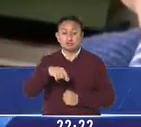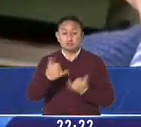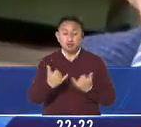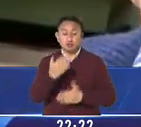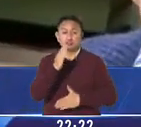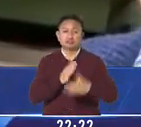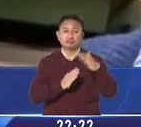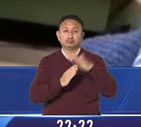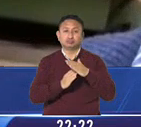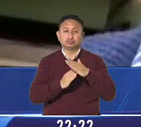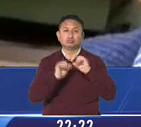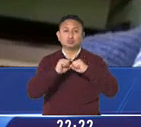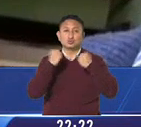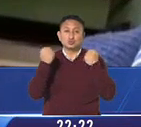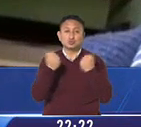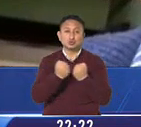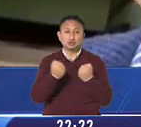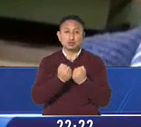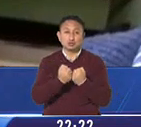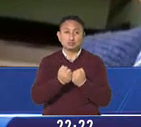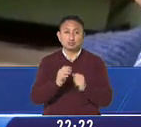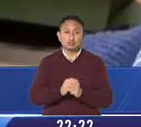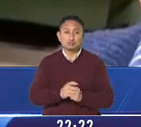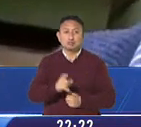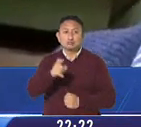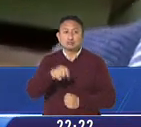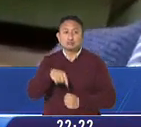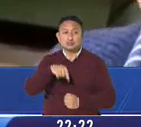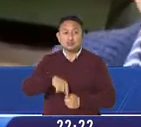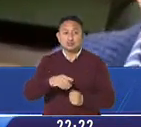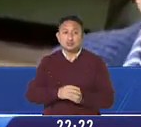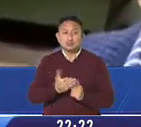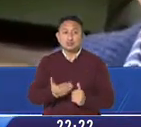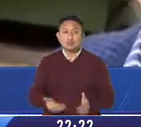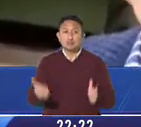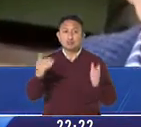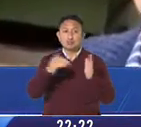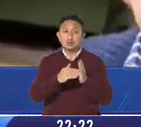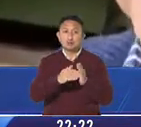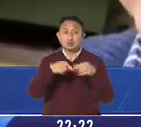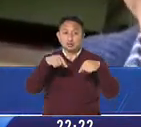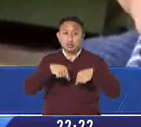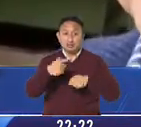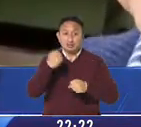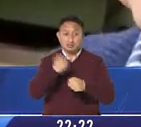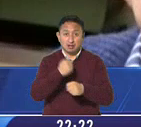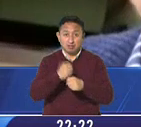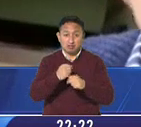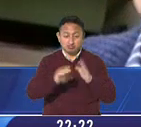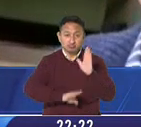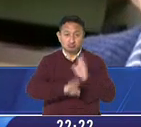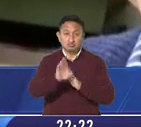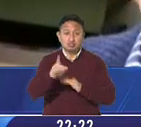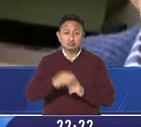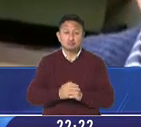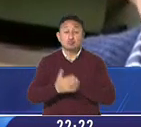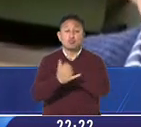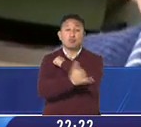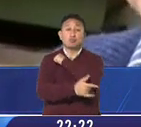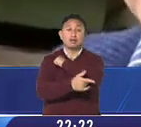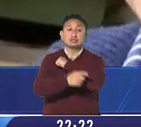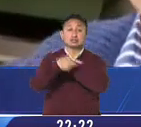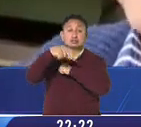social. Los ecuatorianos necesitamos restablecer de manera plena el trabajo en un país en